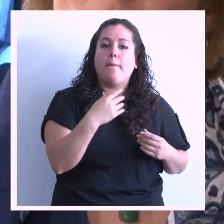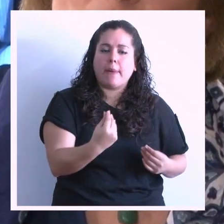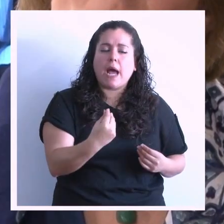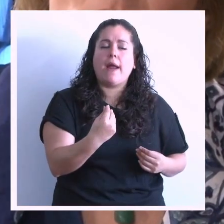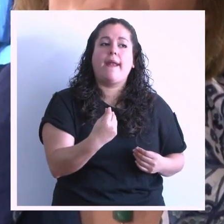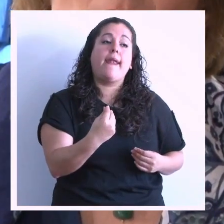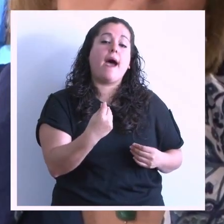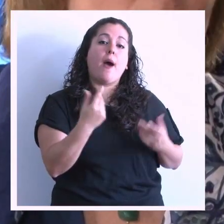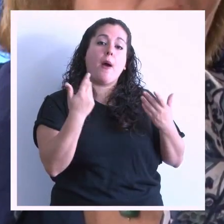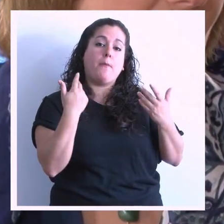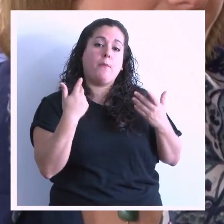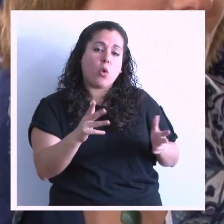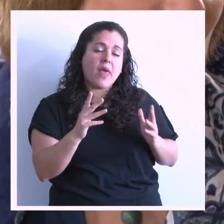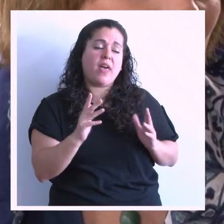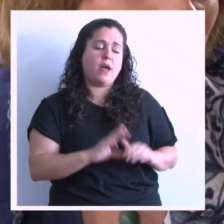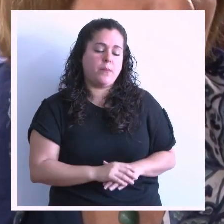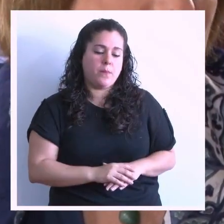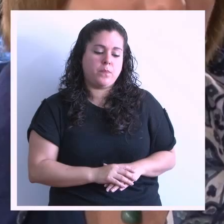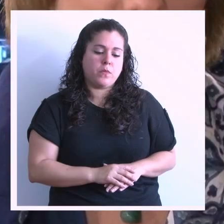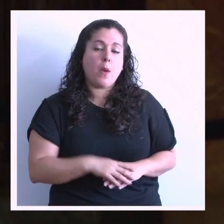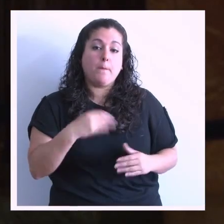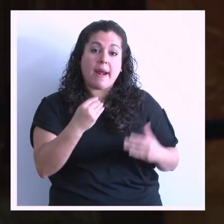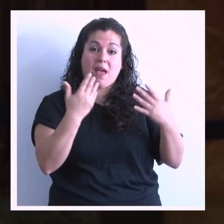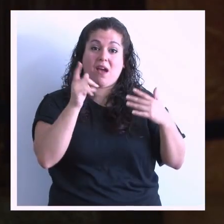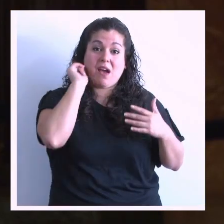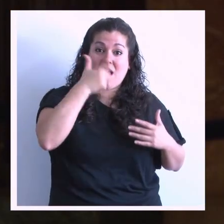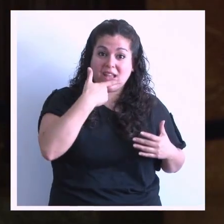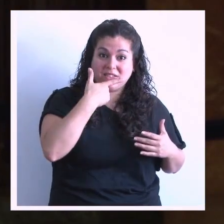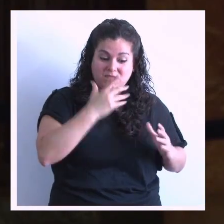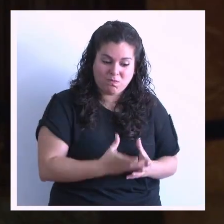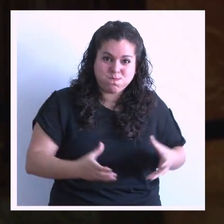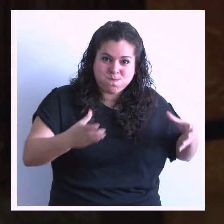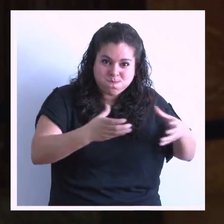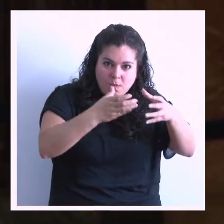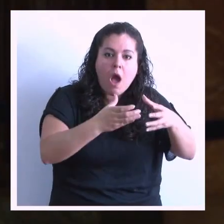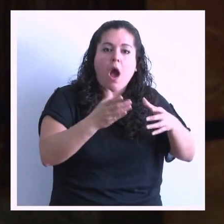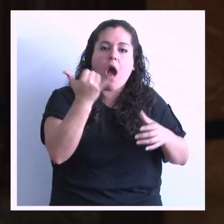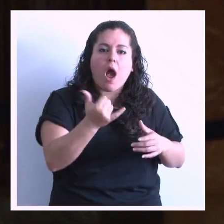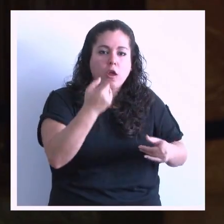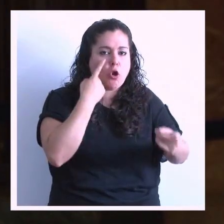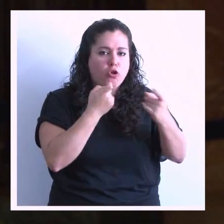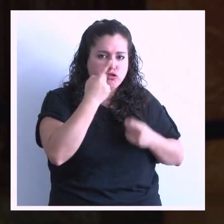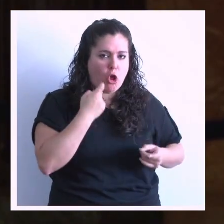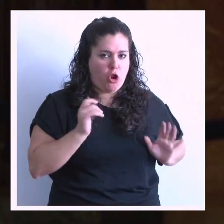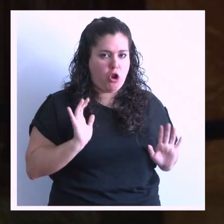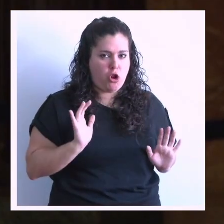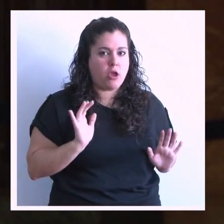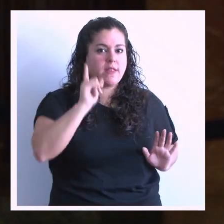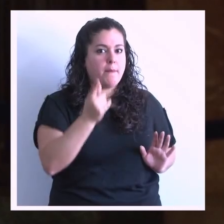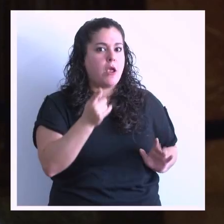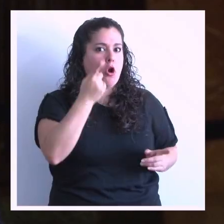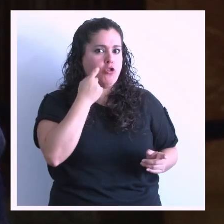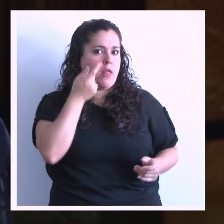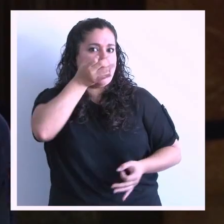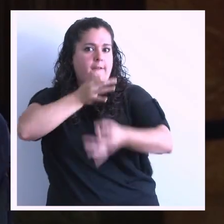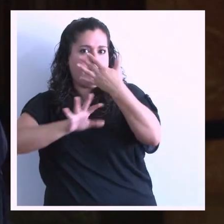menores recursos, ¿no? Una garrafa a un precio de 16 pesos. Entonces le terminan cobrando o el flete y